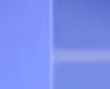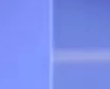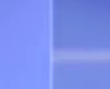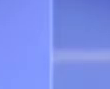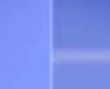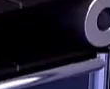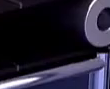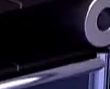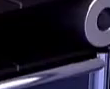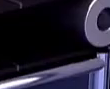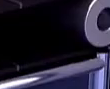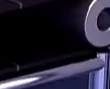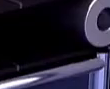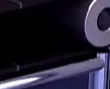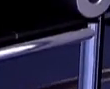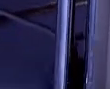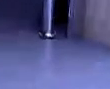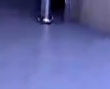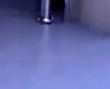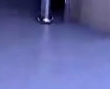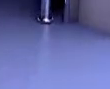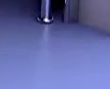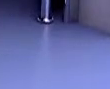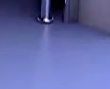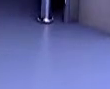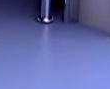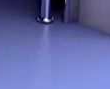más convenientes.